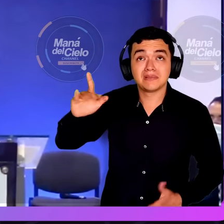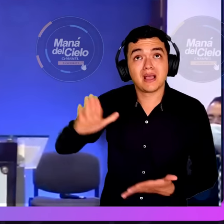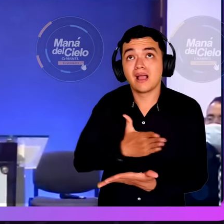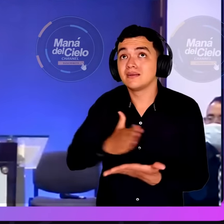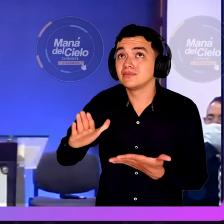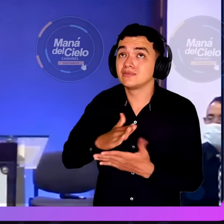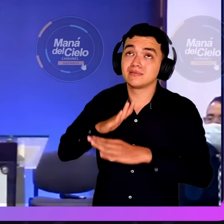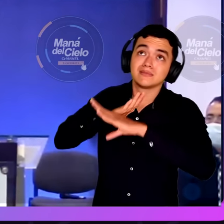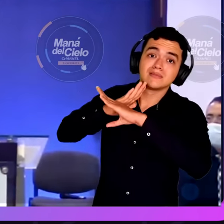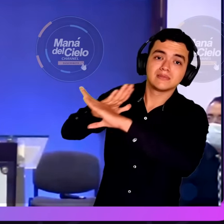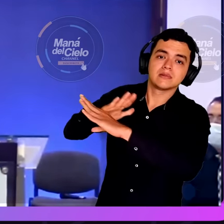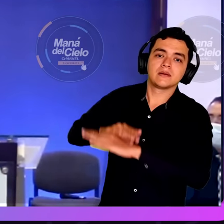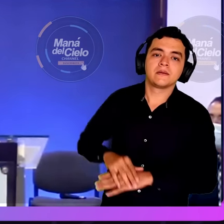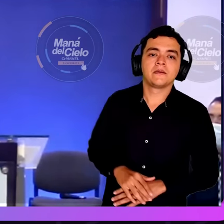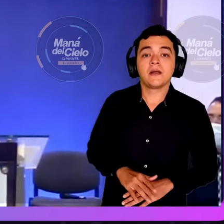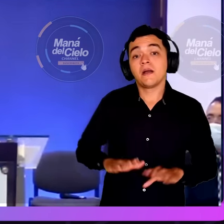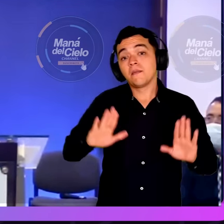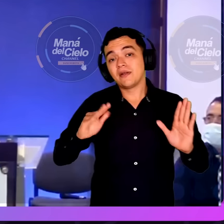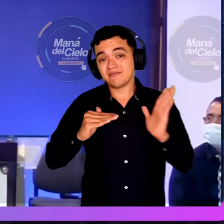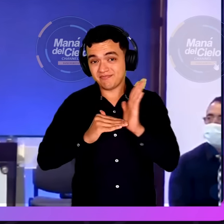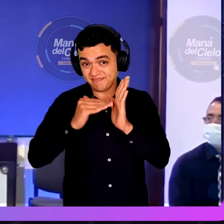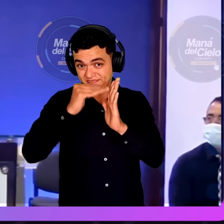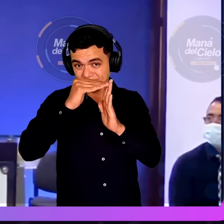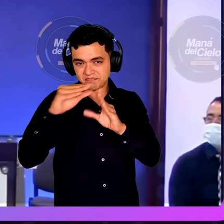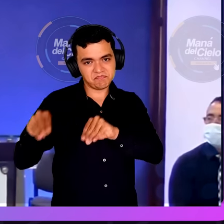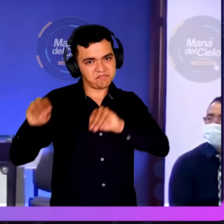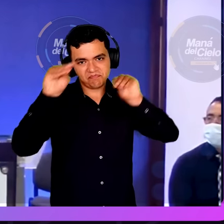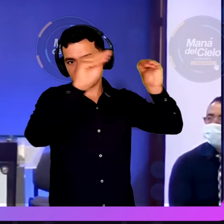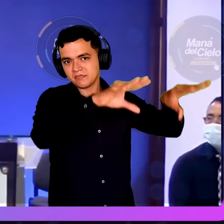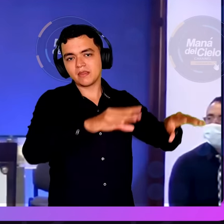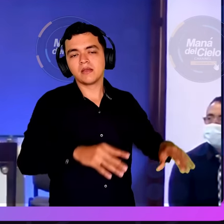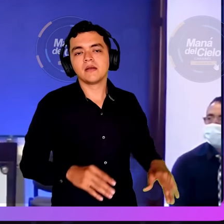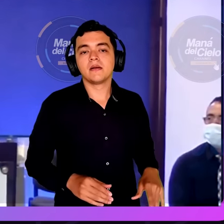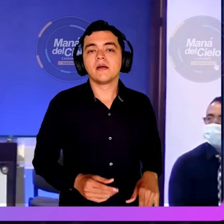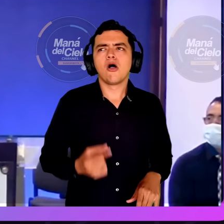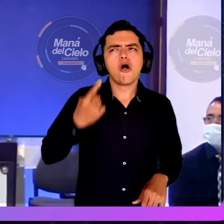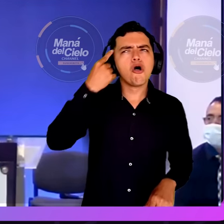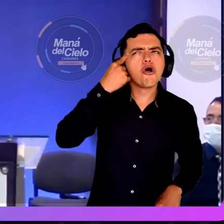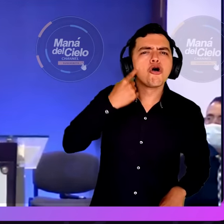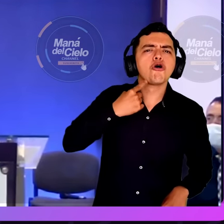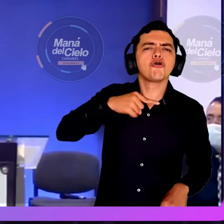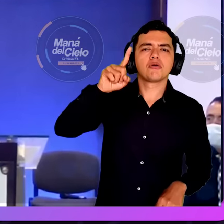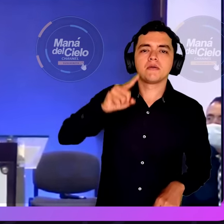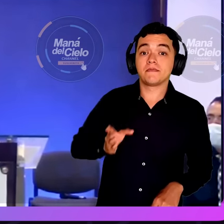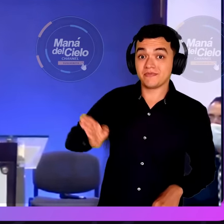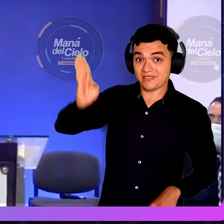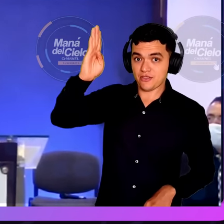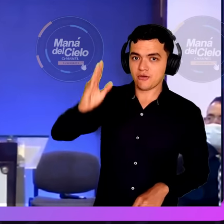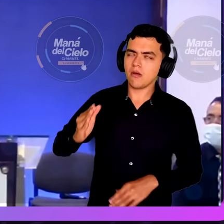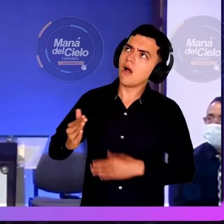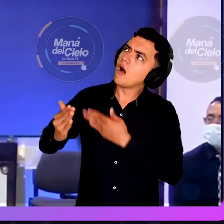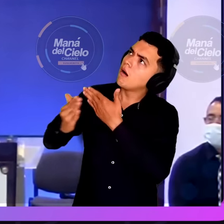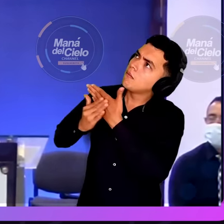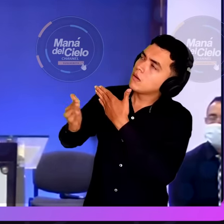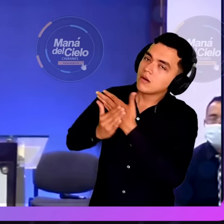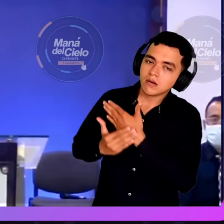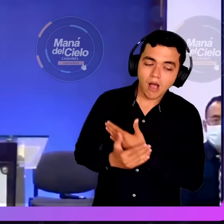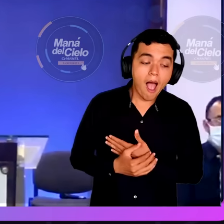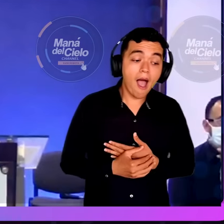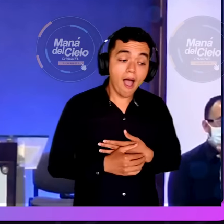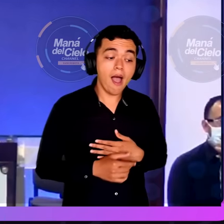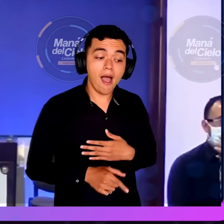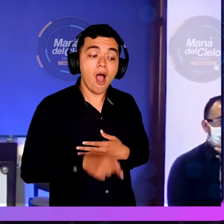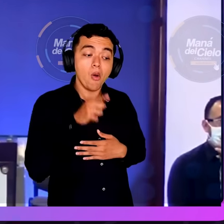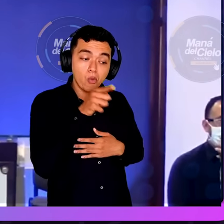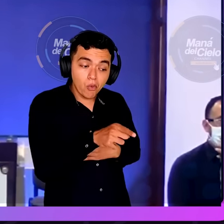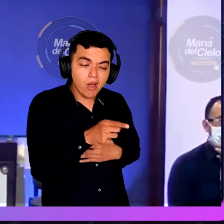oración. Bueno, ahí duramos poco tiempo, gracias a Dios, porque yo le dije, Señor, sácanos de aquí, porque yo no puedo. Bueno, ya llegó